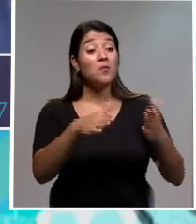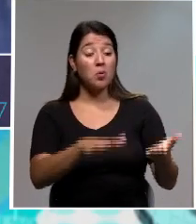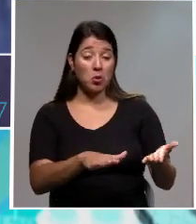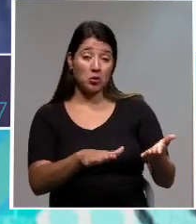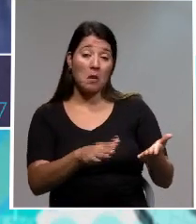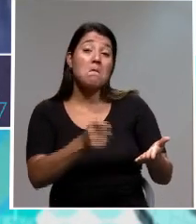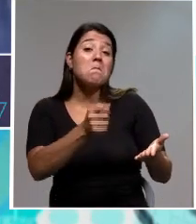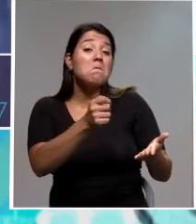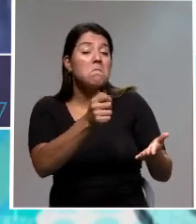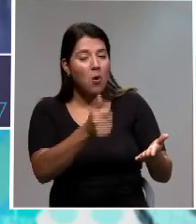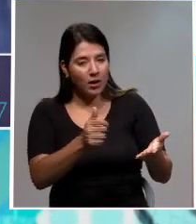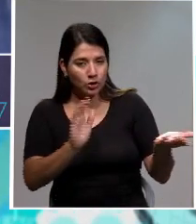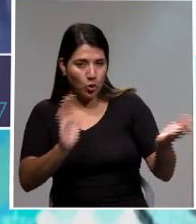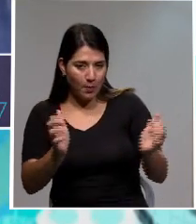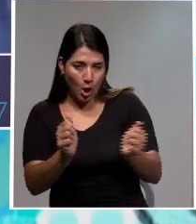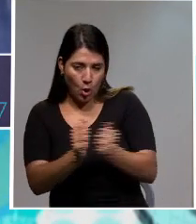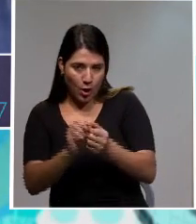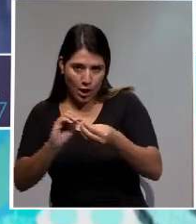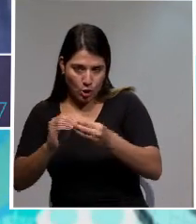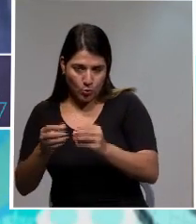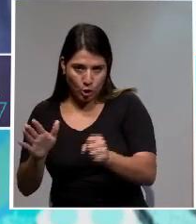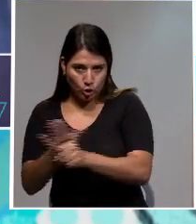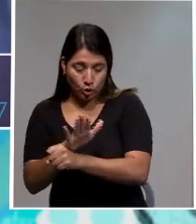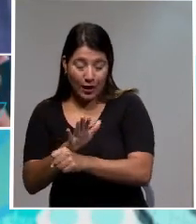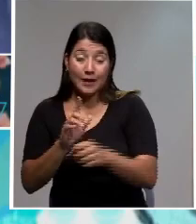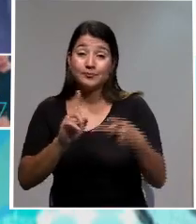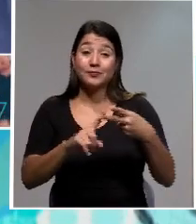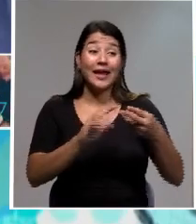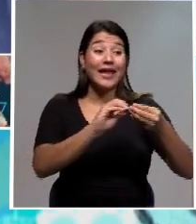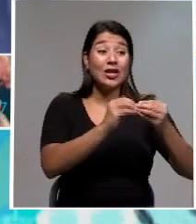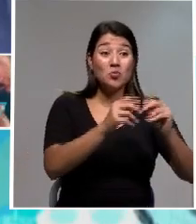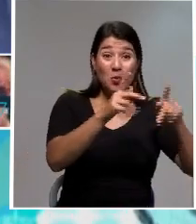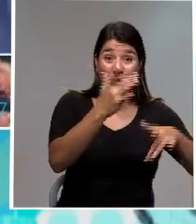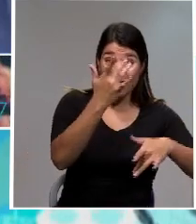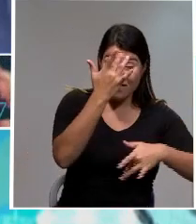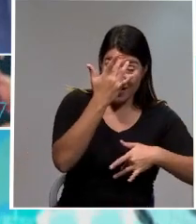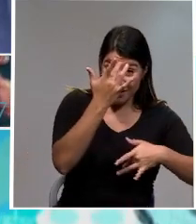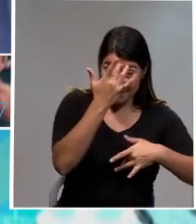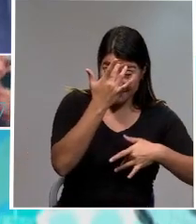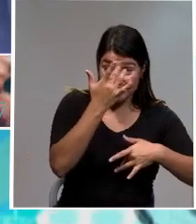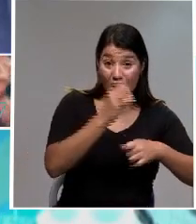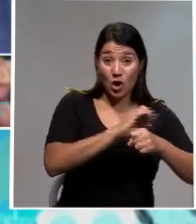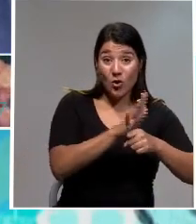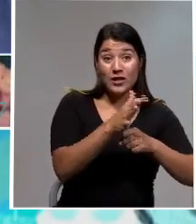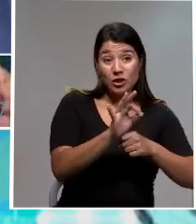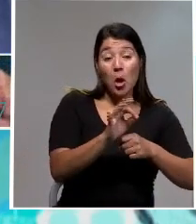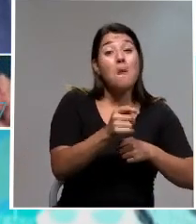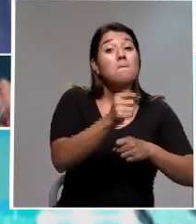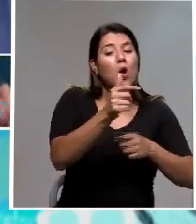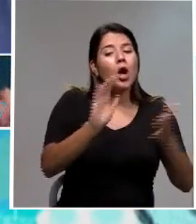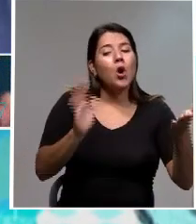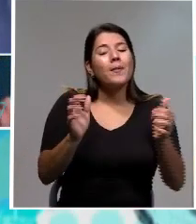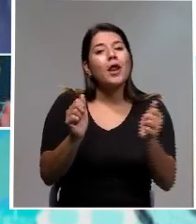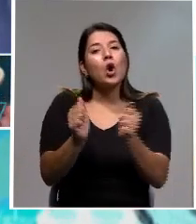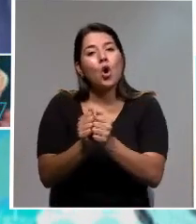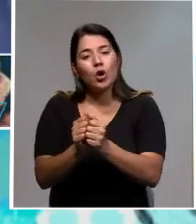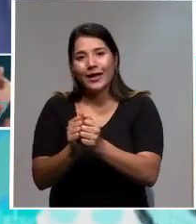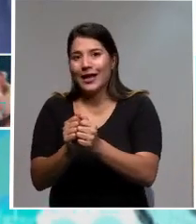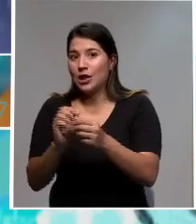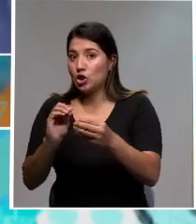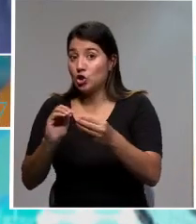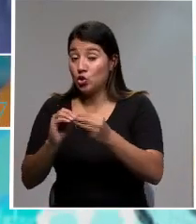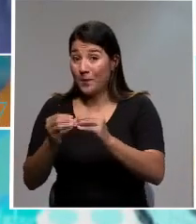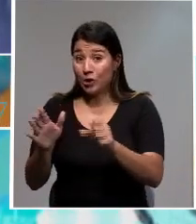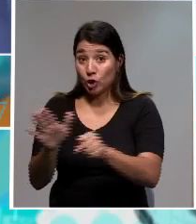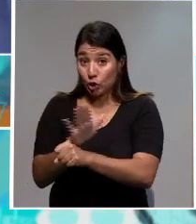a pesar de que el número de casos ha sido relativamente bajo en comparación con la población mundial, pero no deja